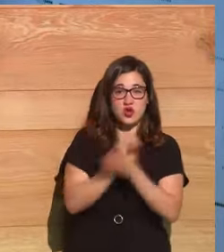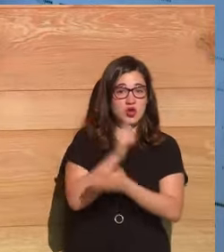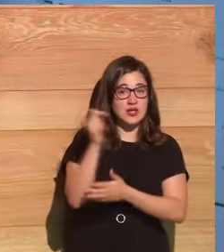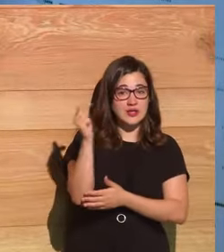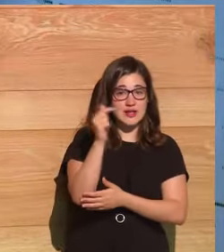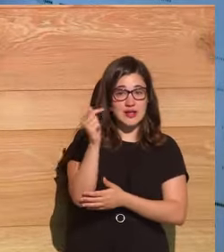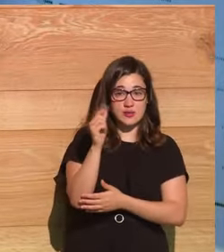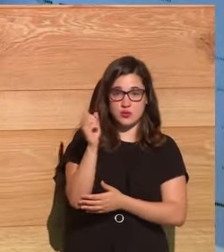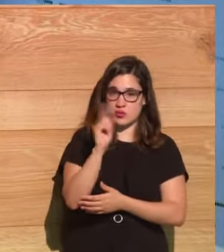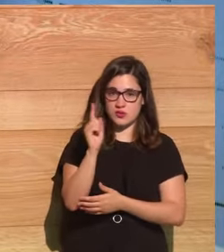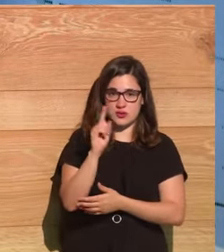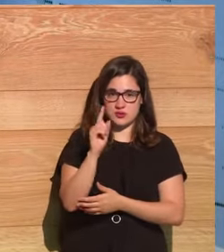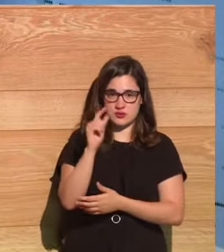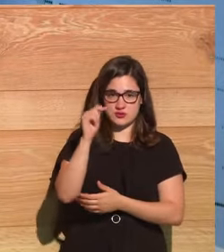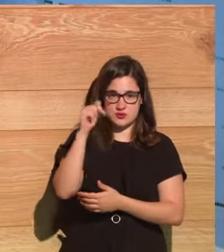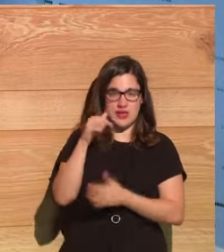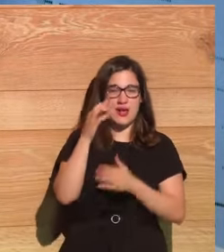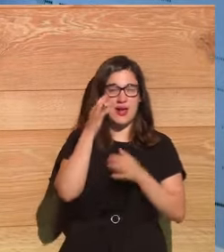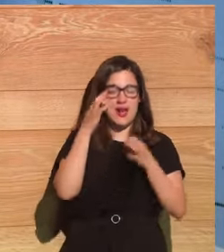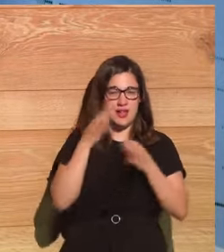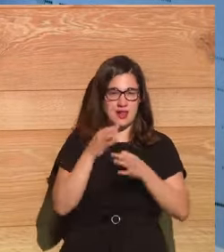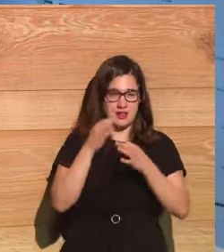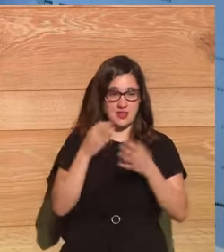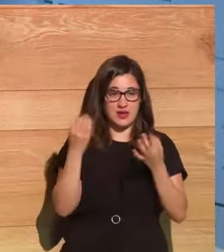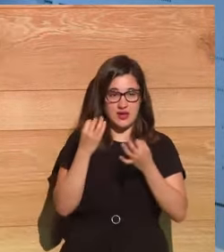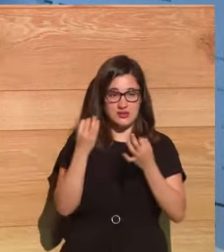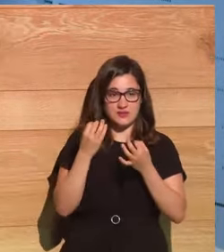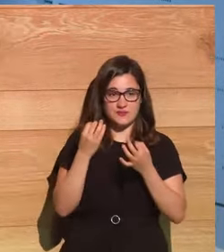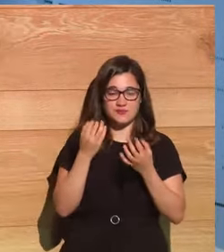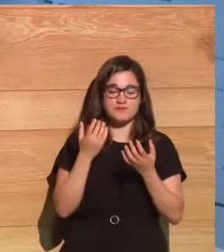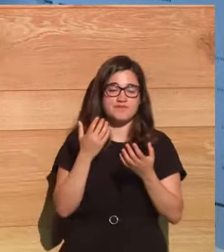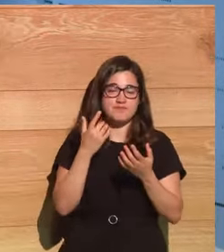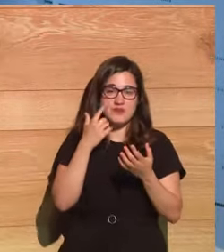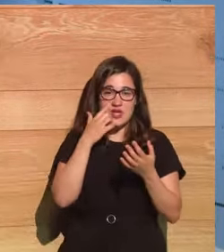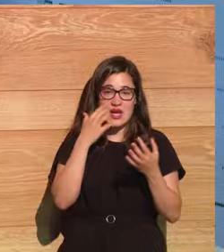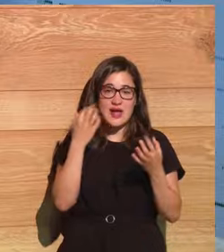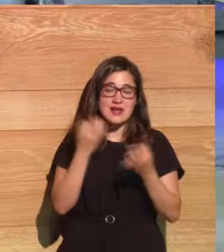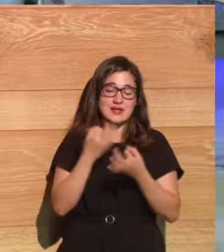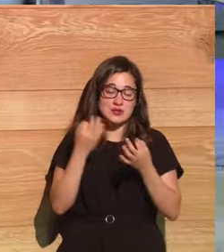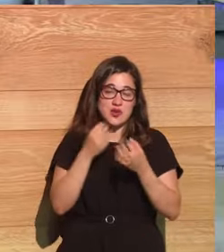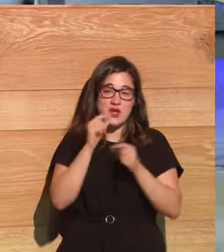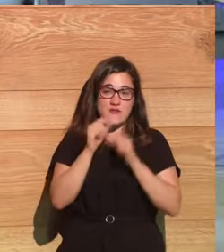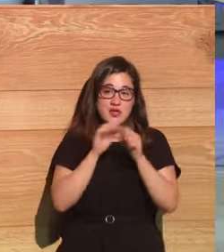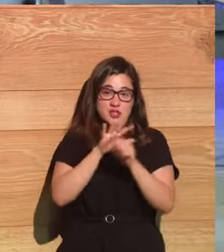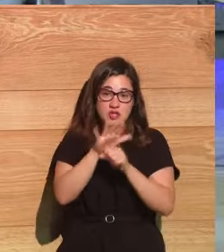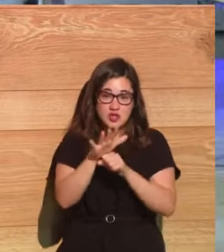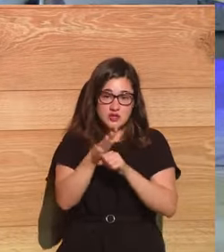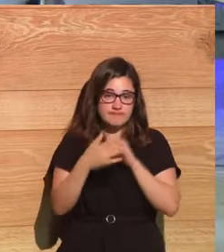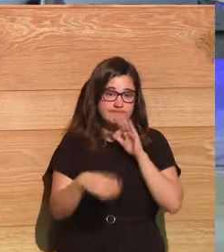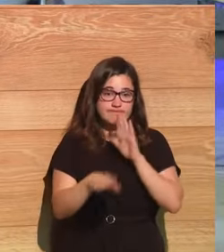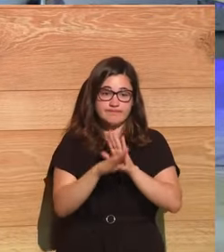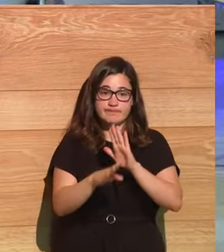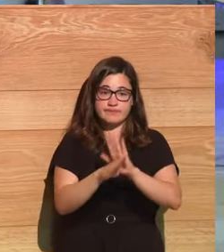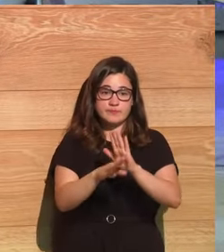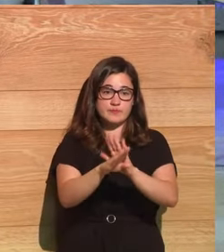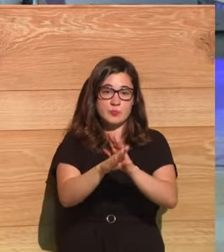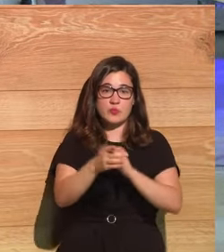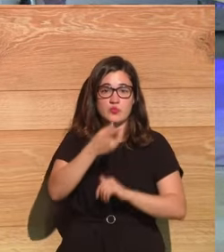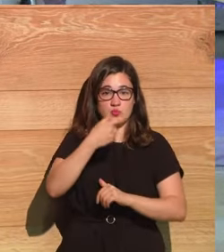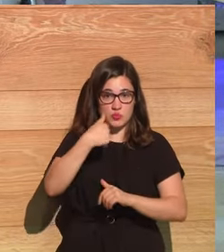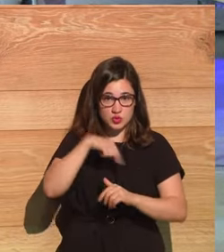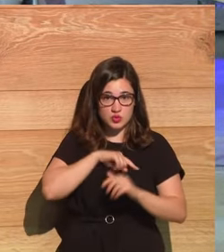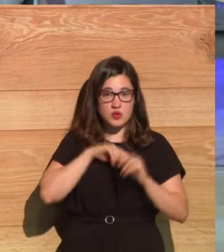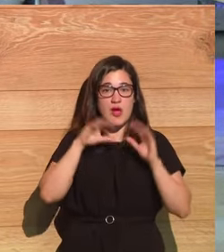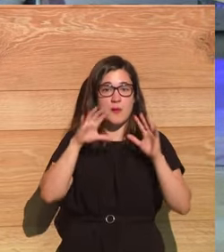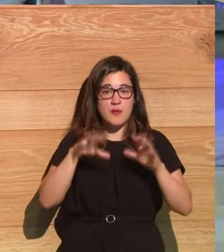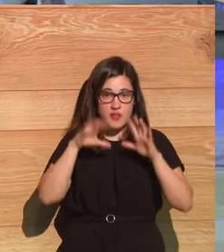Hay una realidad que es que sí. El riesgo a las infecciones y a las enfermedades no se va a marchar. Aprenderemos, ¿no? Y